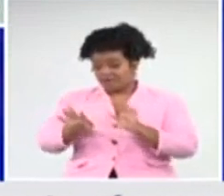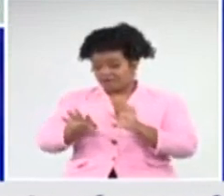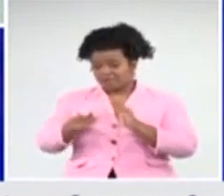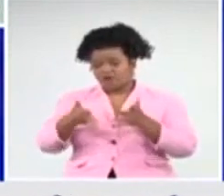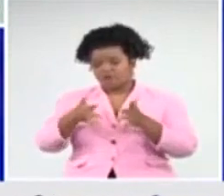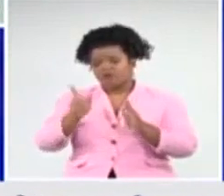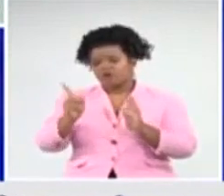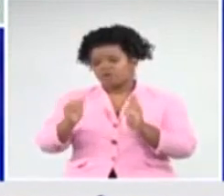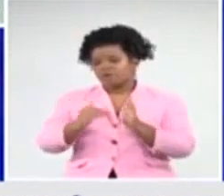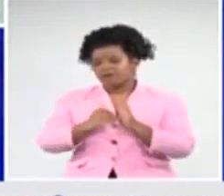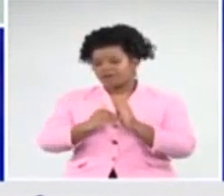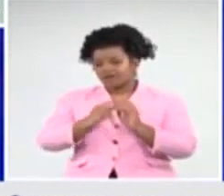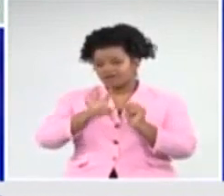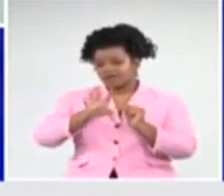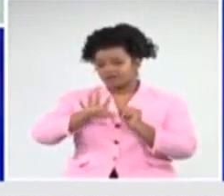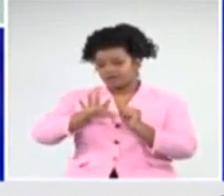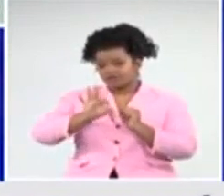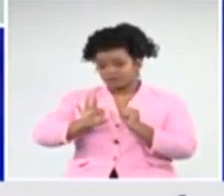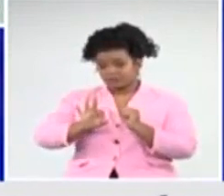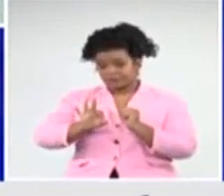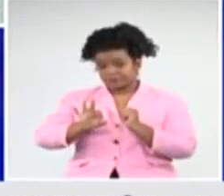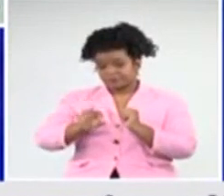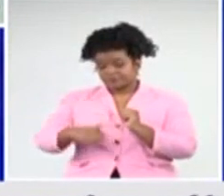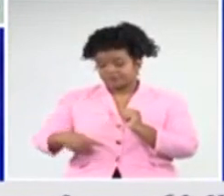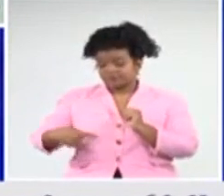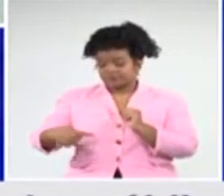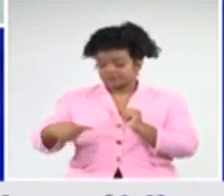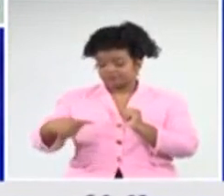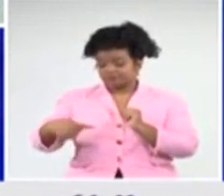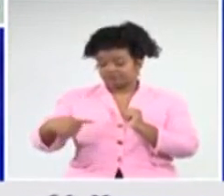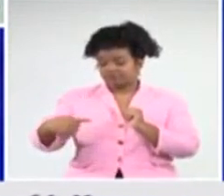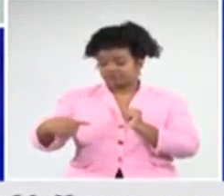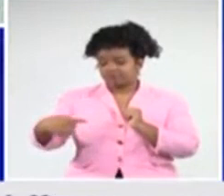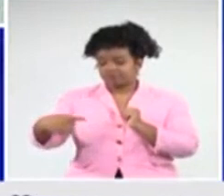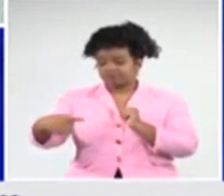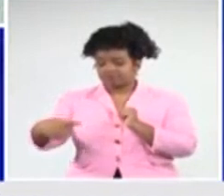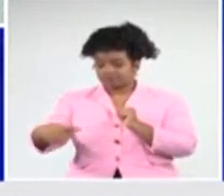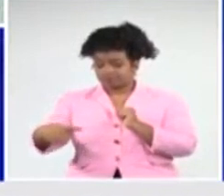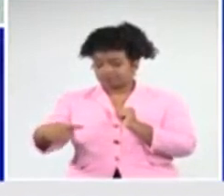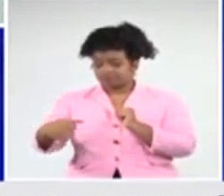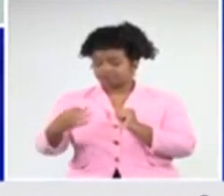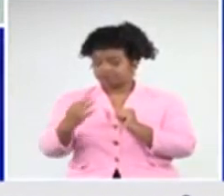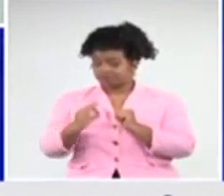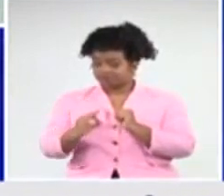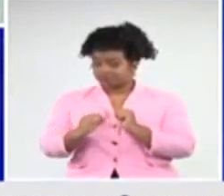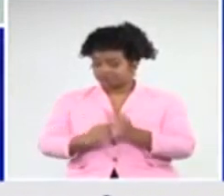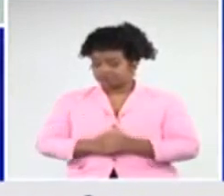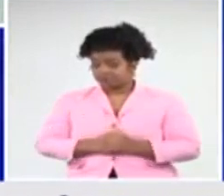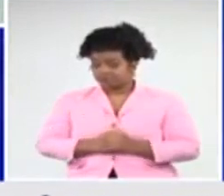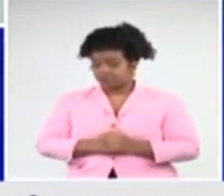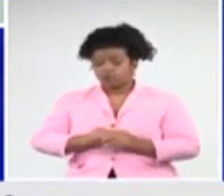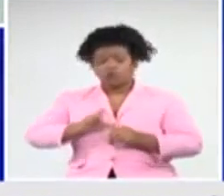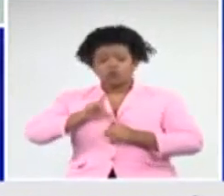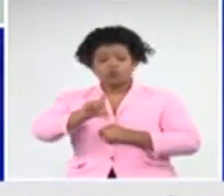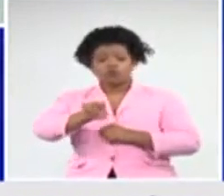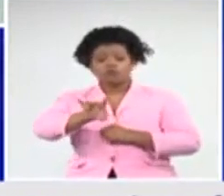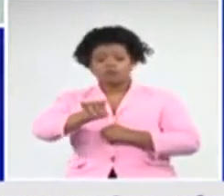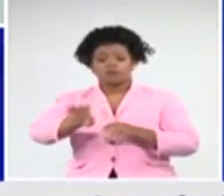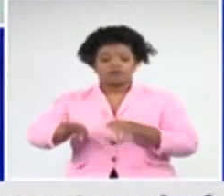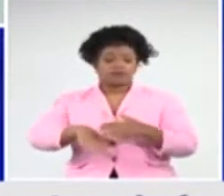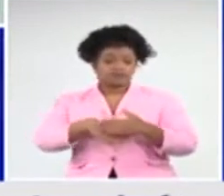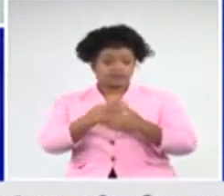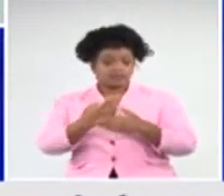1.558. Todos los días se han diagnosticado, todos los días en estos últimos 15 días, se